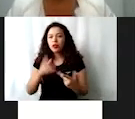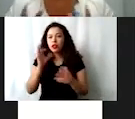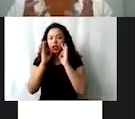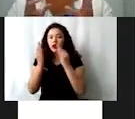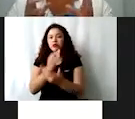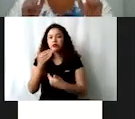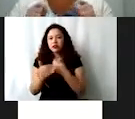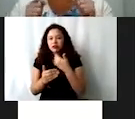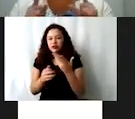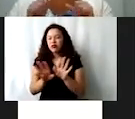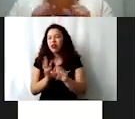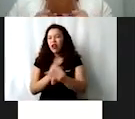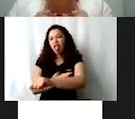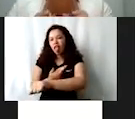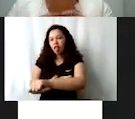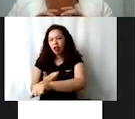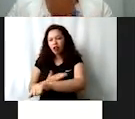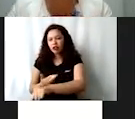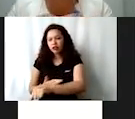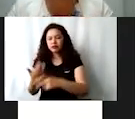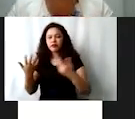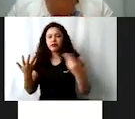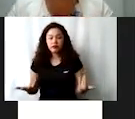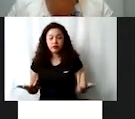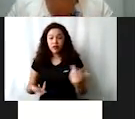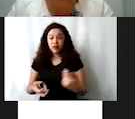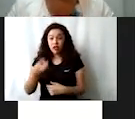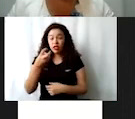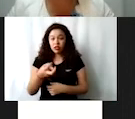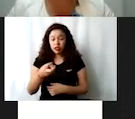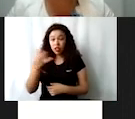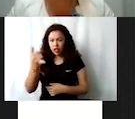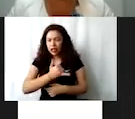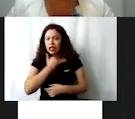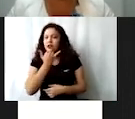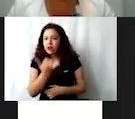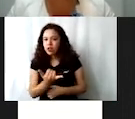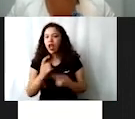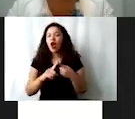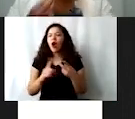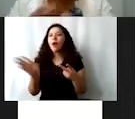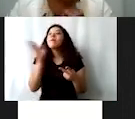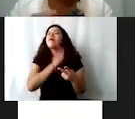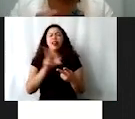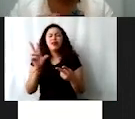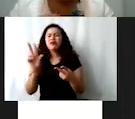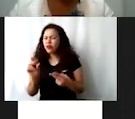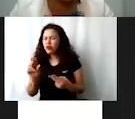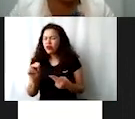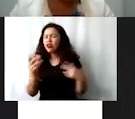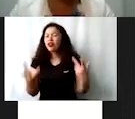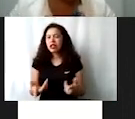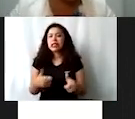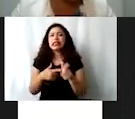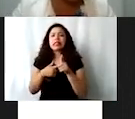trae hasta cierto punto, no quiere decir que este sea erróneo o equivocado, sino que se pueden seguir